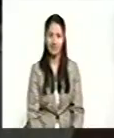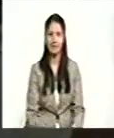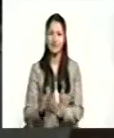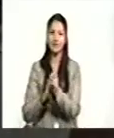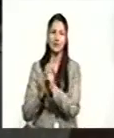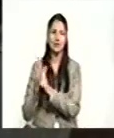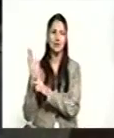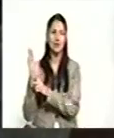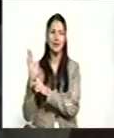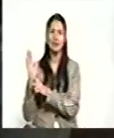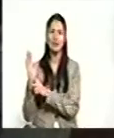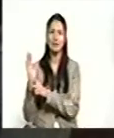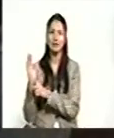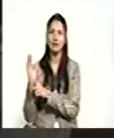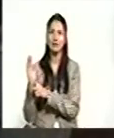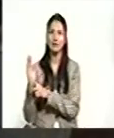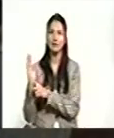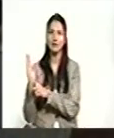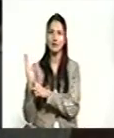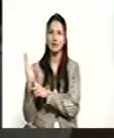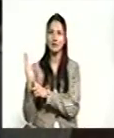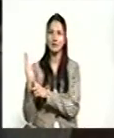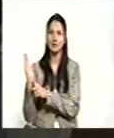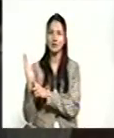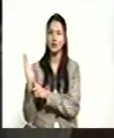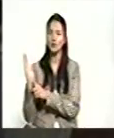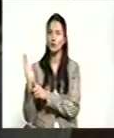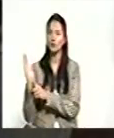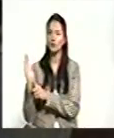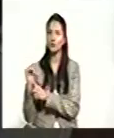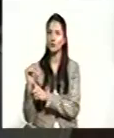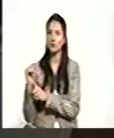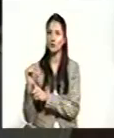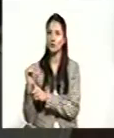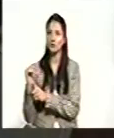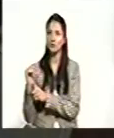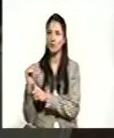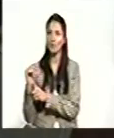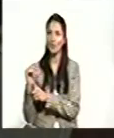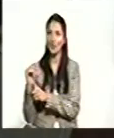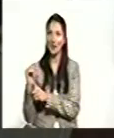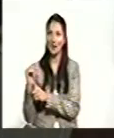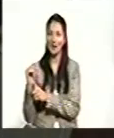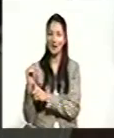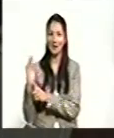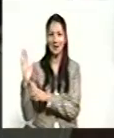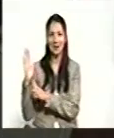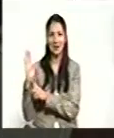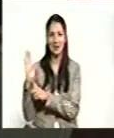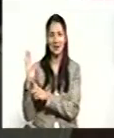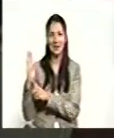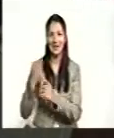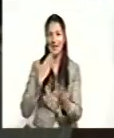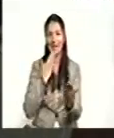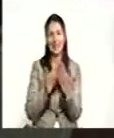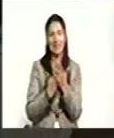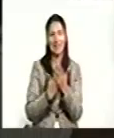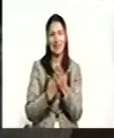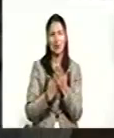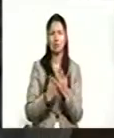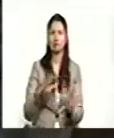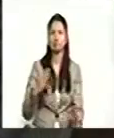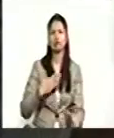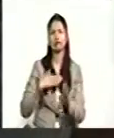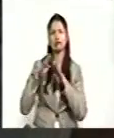gracias gracias señor presidente para expresar toda la solidaridad con